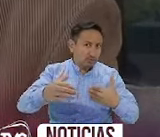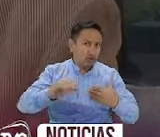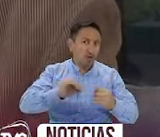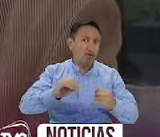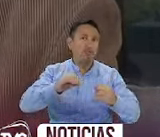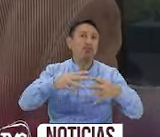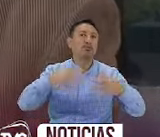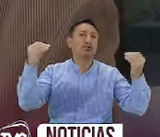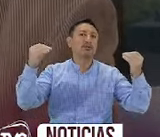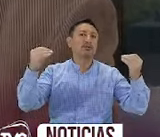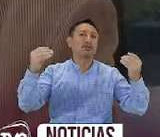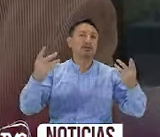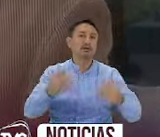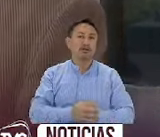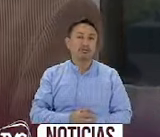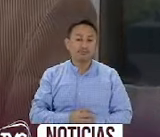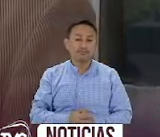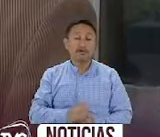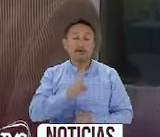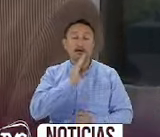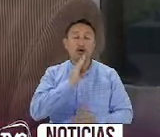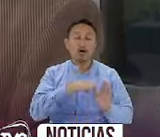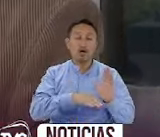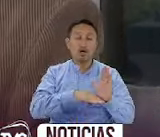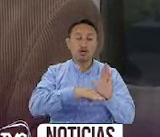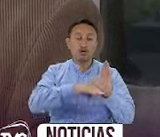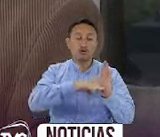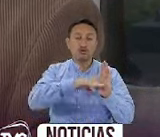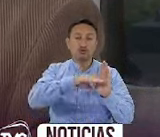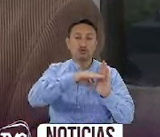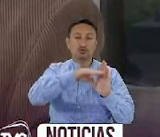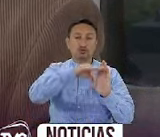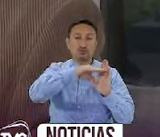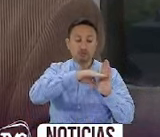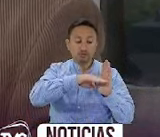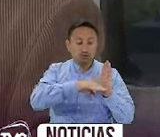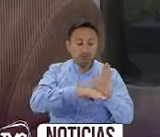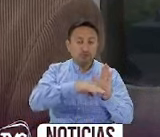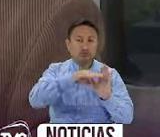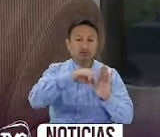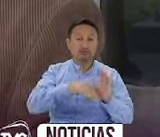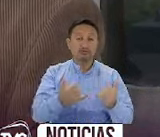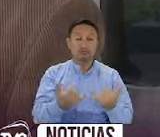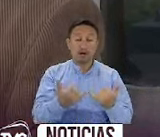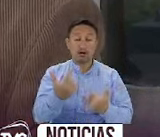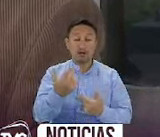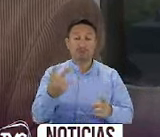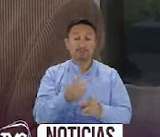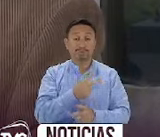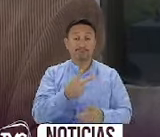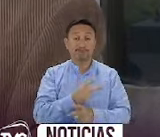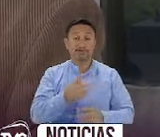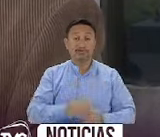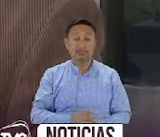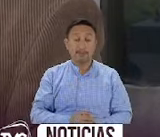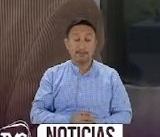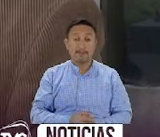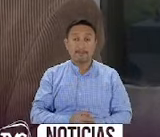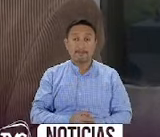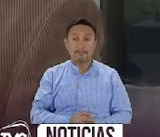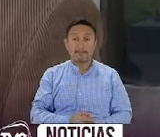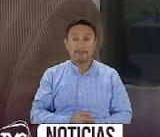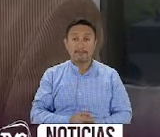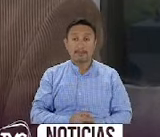que los embalses puedan o no salir del nivel crítico en los cuales están trabajando. Porque esto a la vez